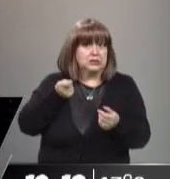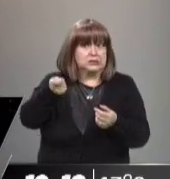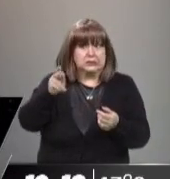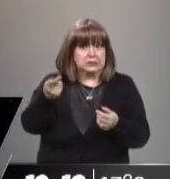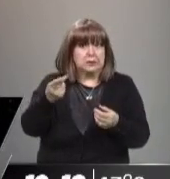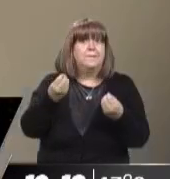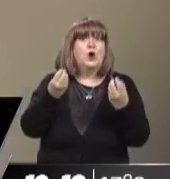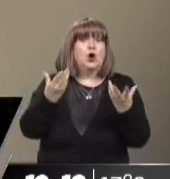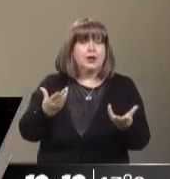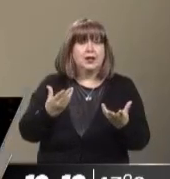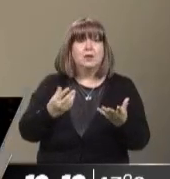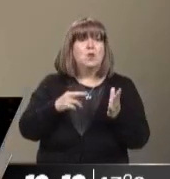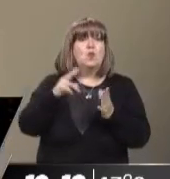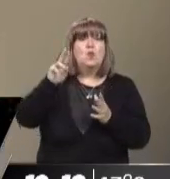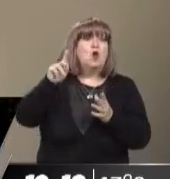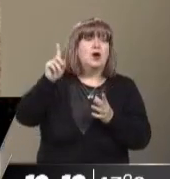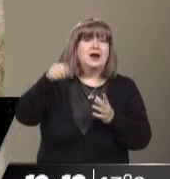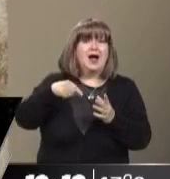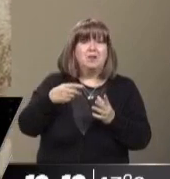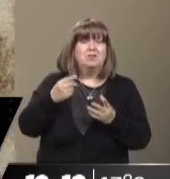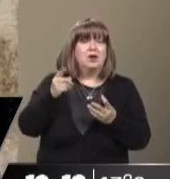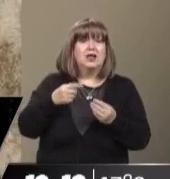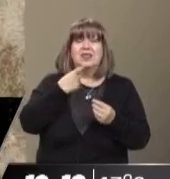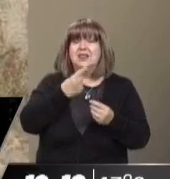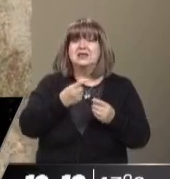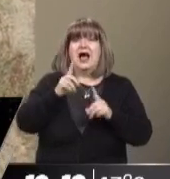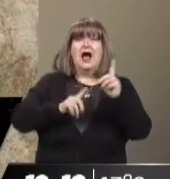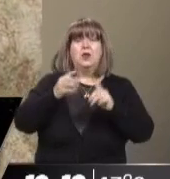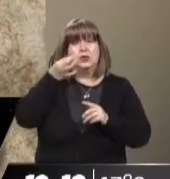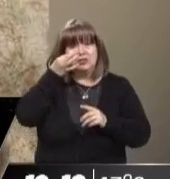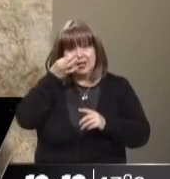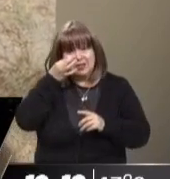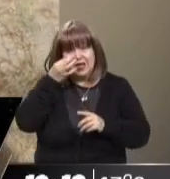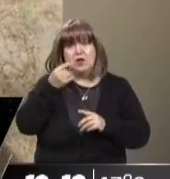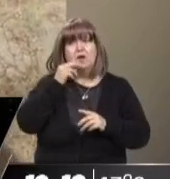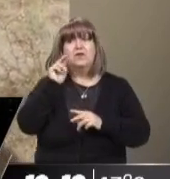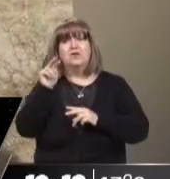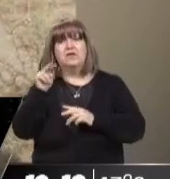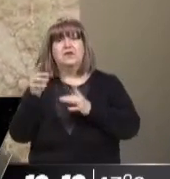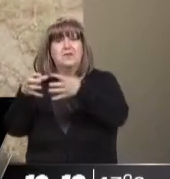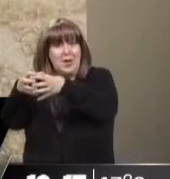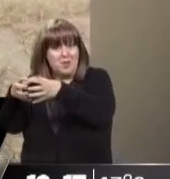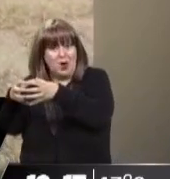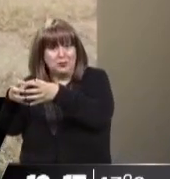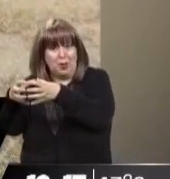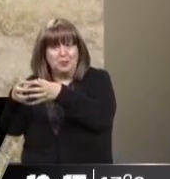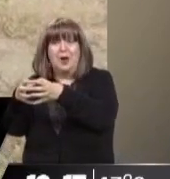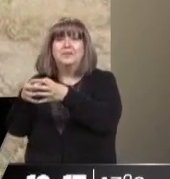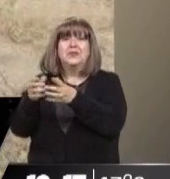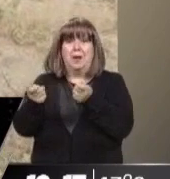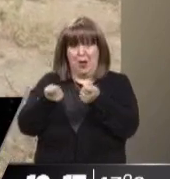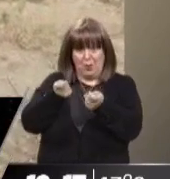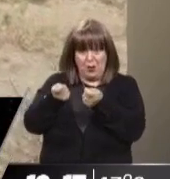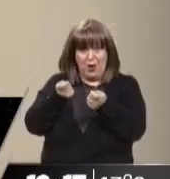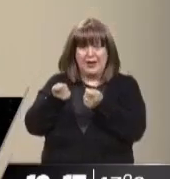habría apuñalado a este joven, sin embargo, lo que dicen algunos testigos que estuvieron de forma presencial allí en